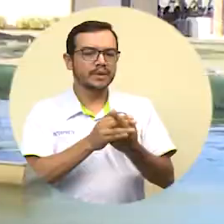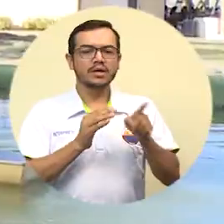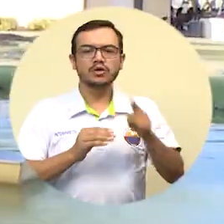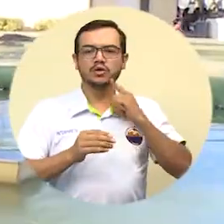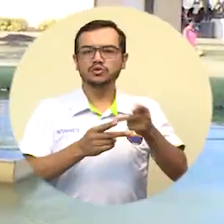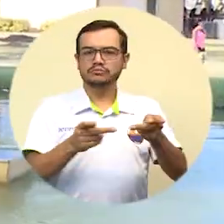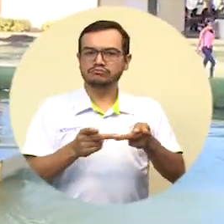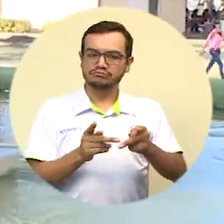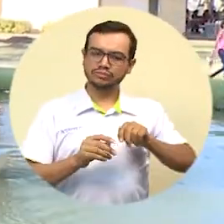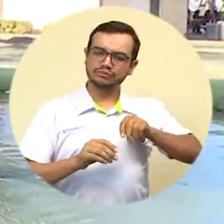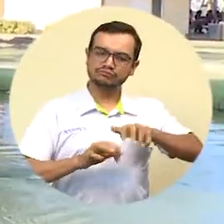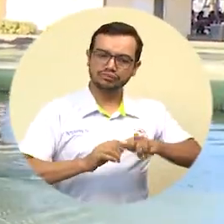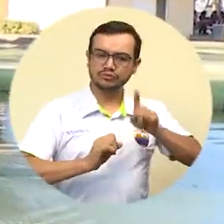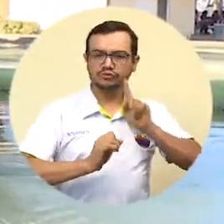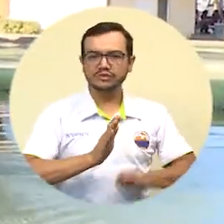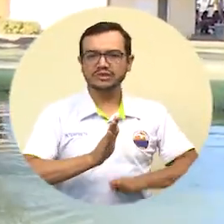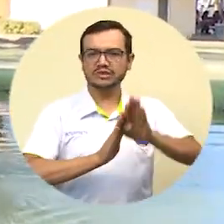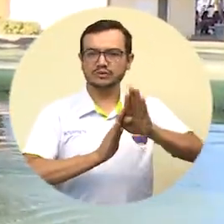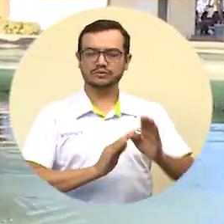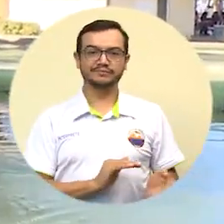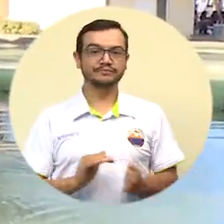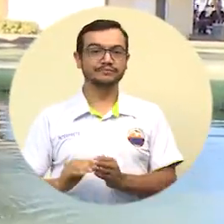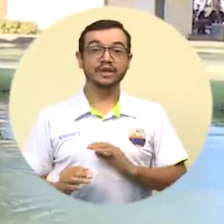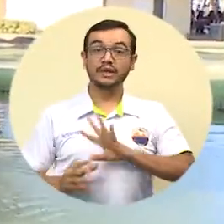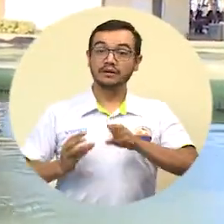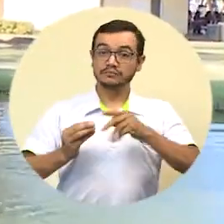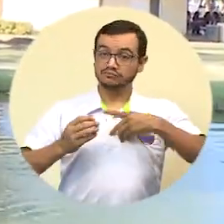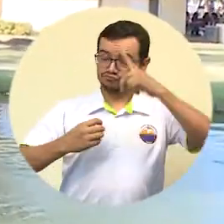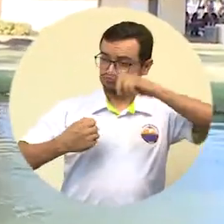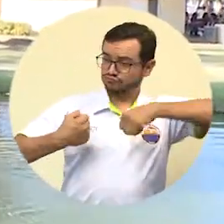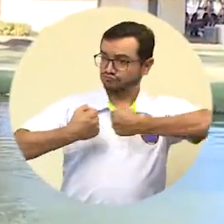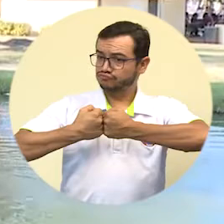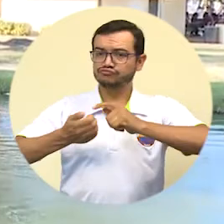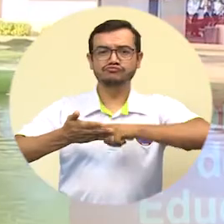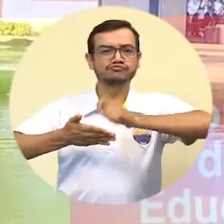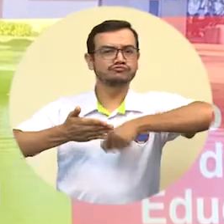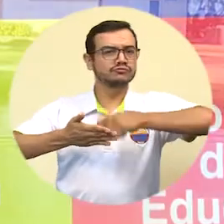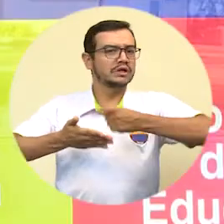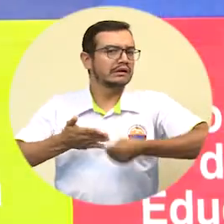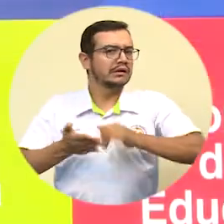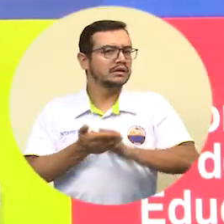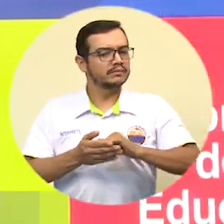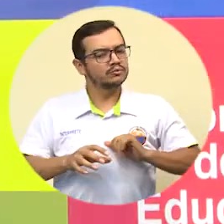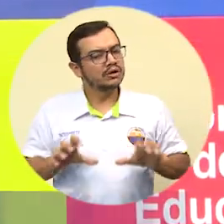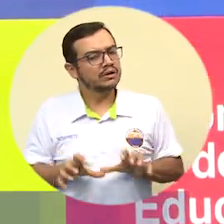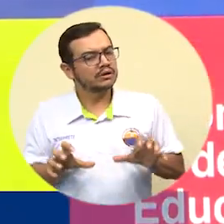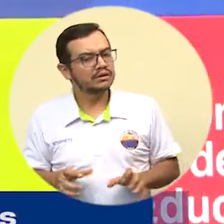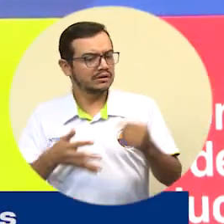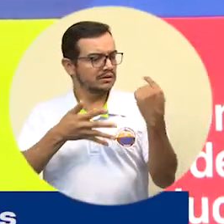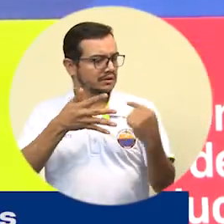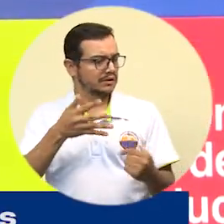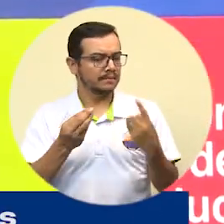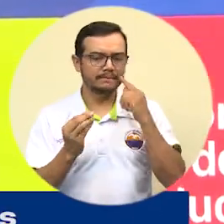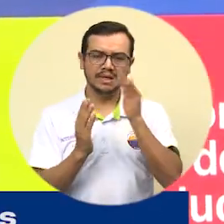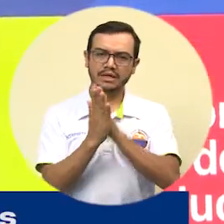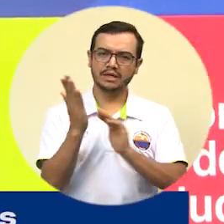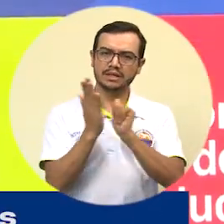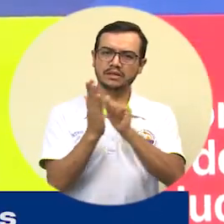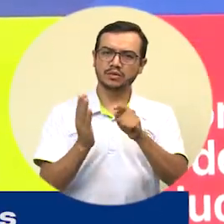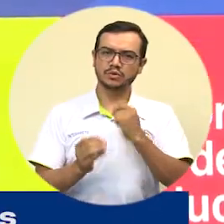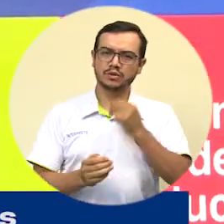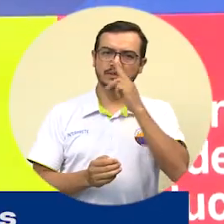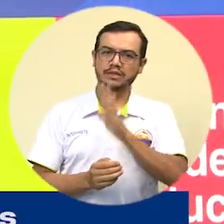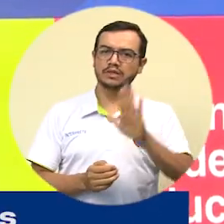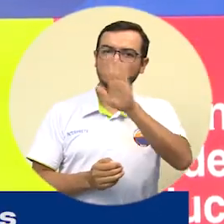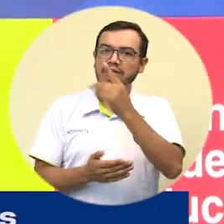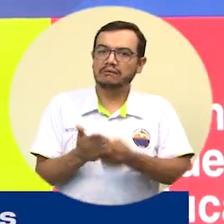Agencia de Desarrollo Estudiantil Local y otras importantes iniciativas. De manera conjunta, ellos vienen desarrollando una serie de actividades que tienen una